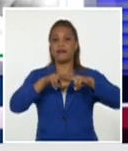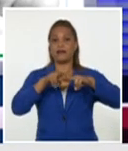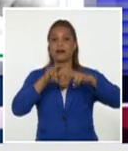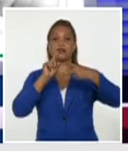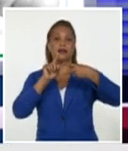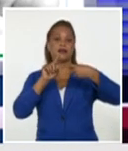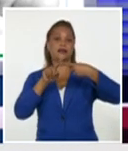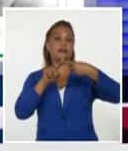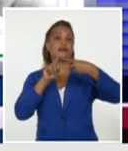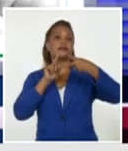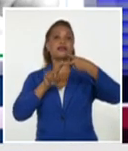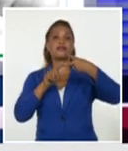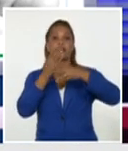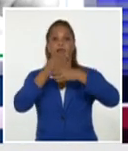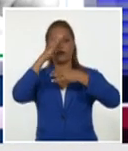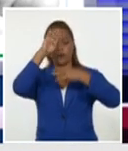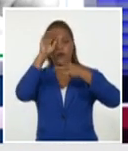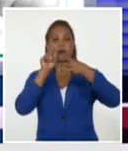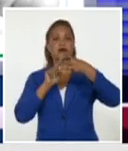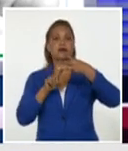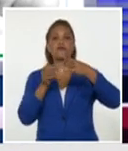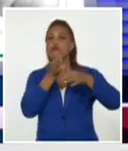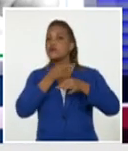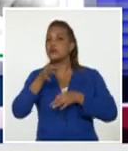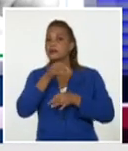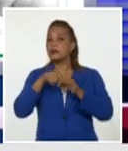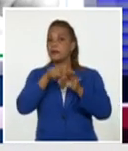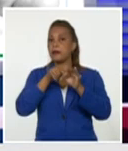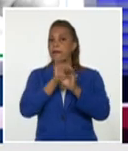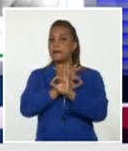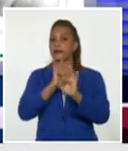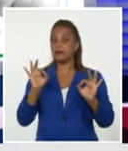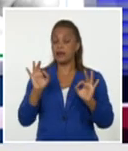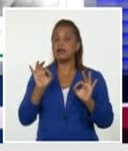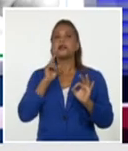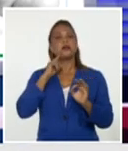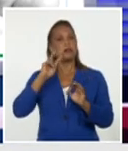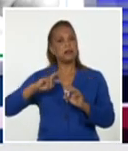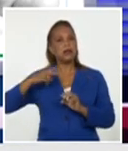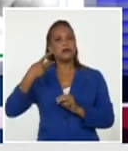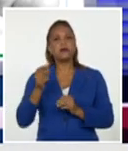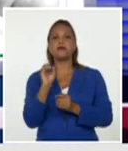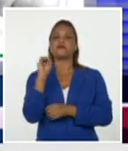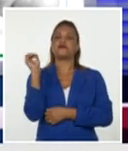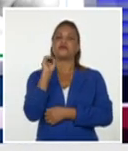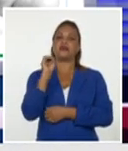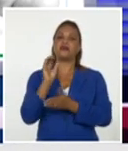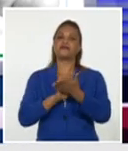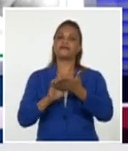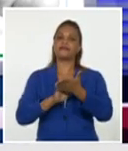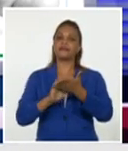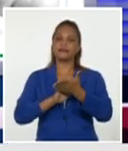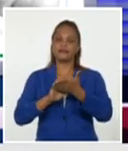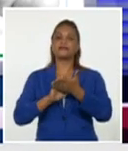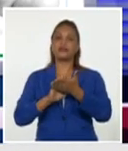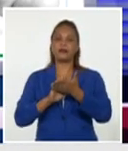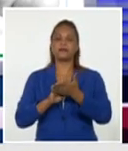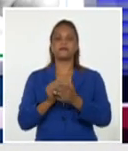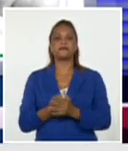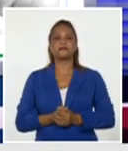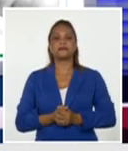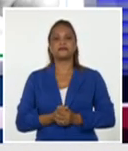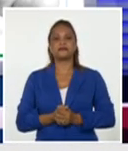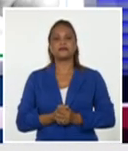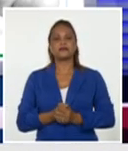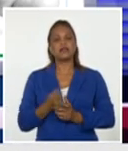Cuba, y el municipio especial Isla de la Juventud, con otra jornada sin transmisión con COVID-19. Nosotros nos